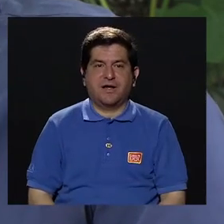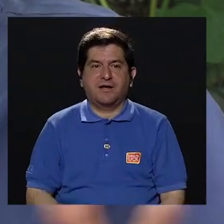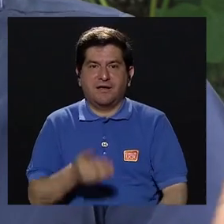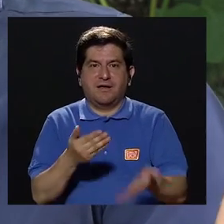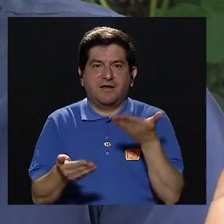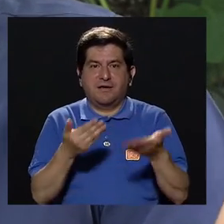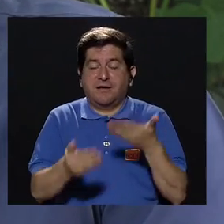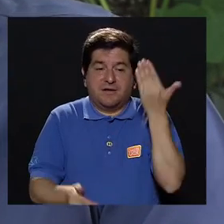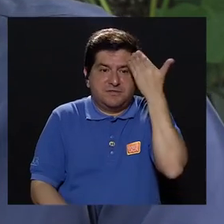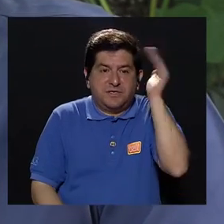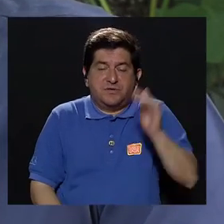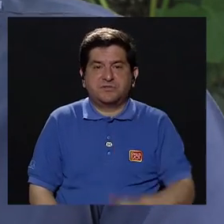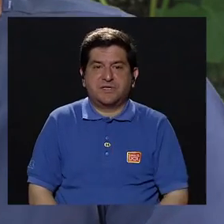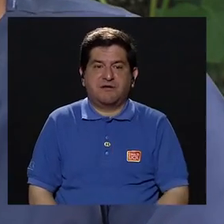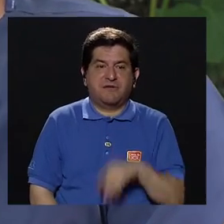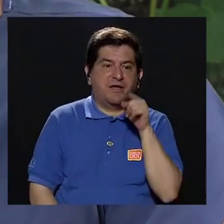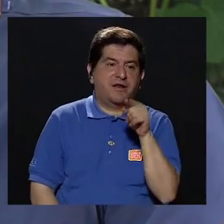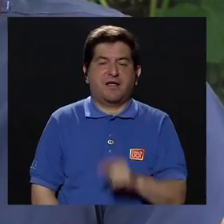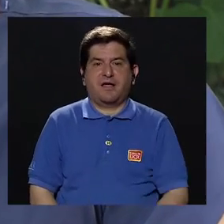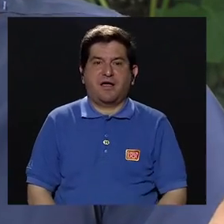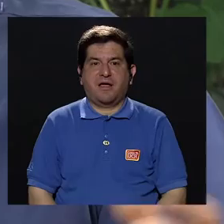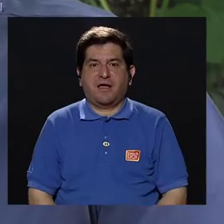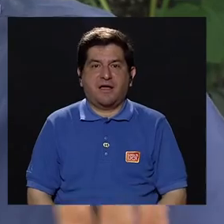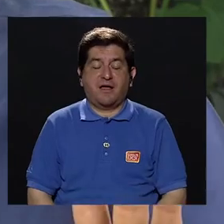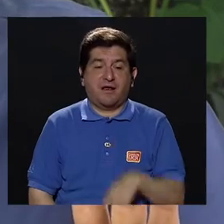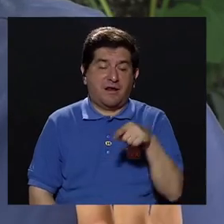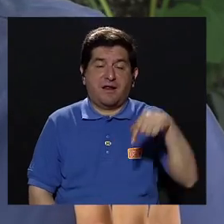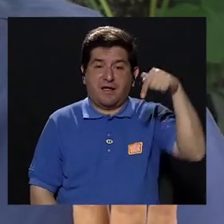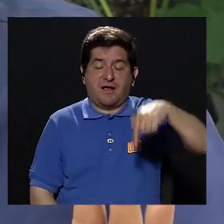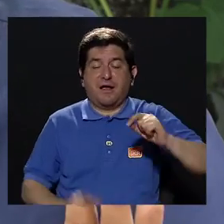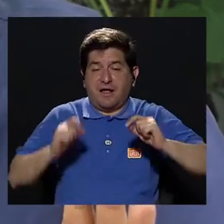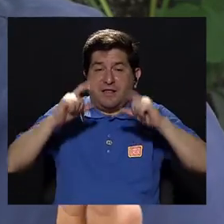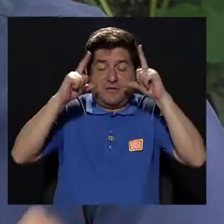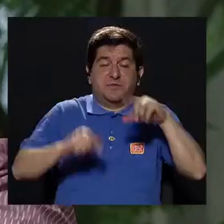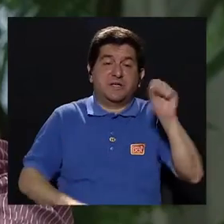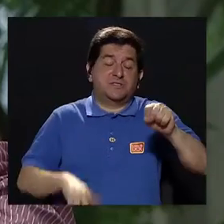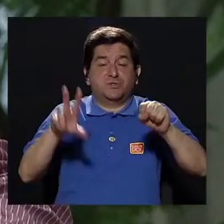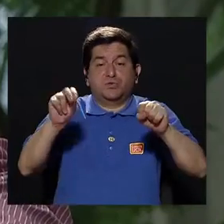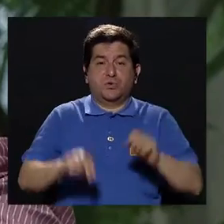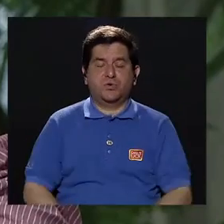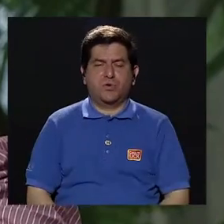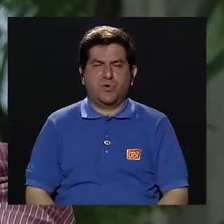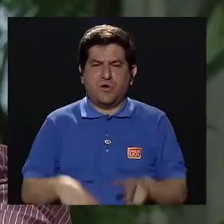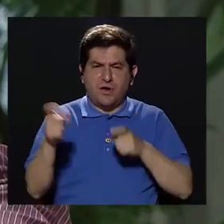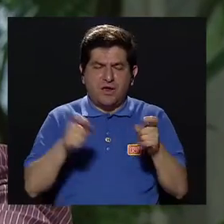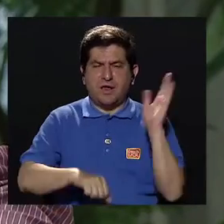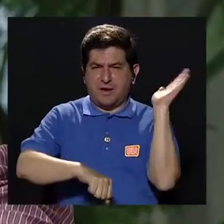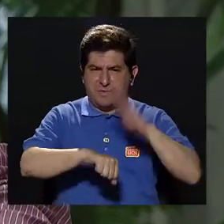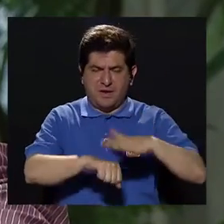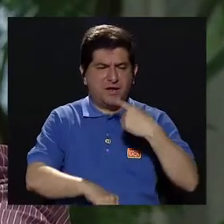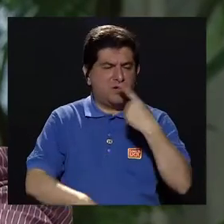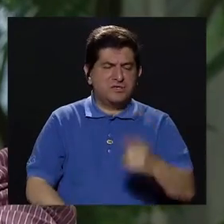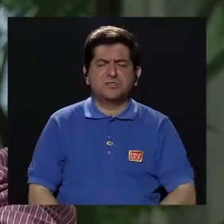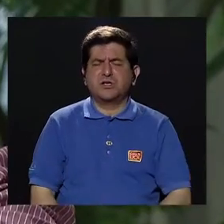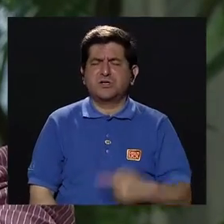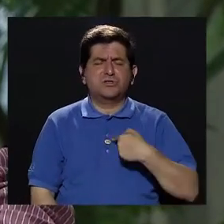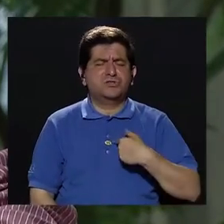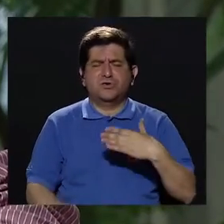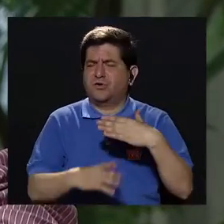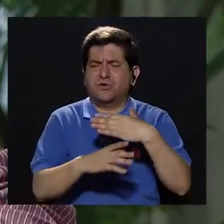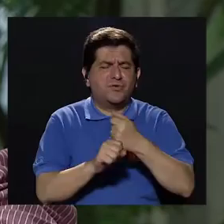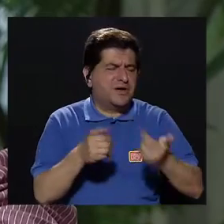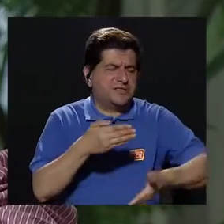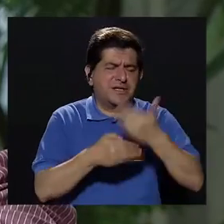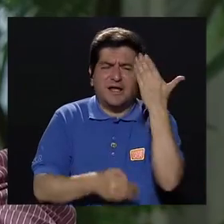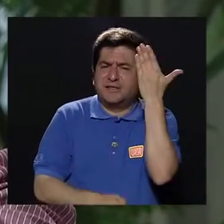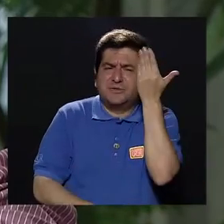punto de que no sabe si despierta aquí o despertó en otro sitio. Perdón, y la culpa, ¿verdad? El manejo de la culpa, ¿por qué no hice esto? ¿Por qué no hice? ¿Por qué no